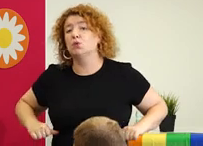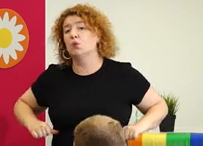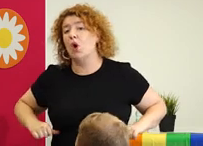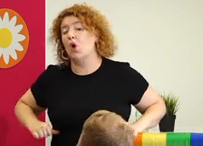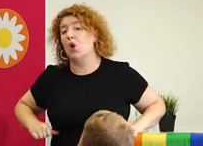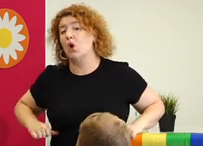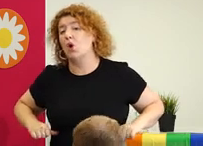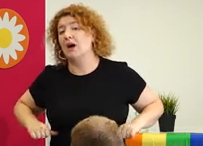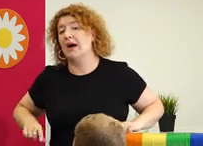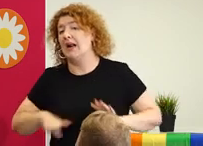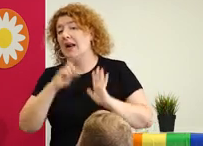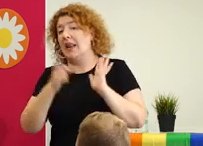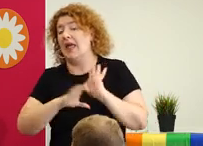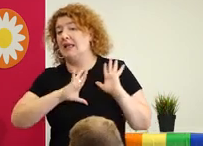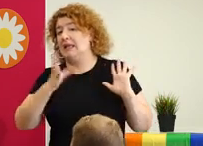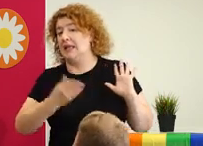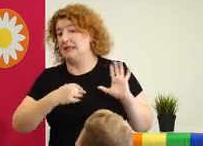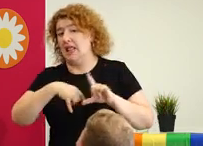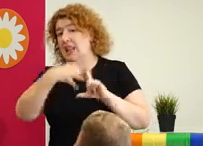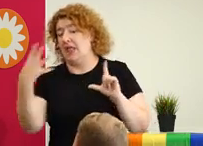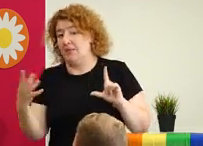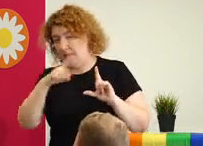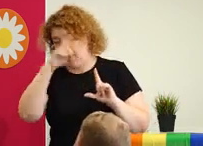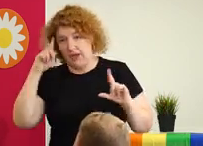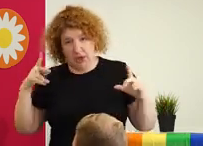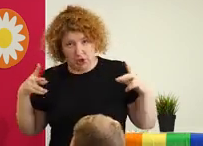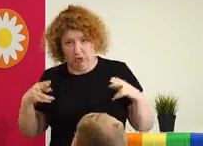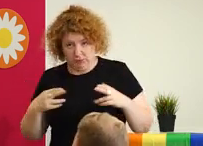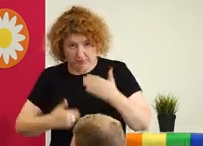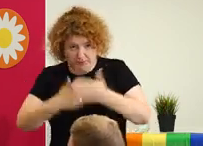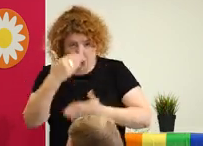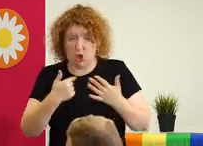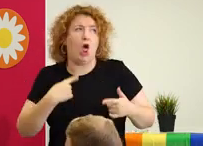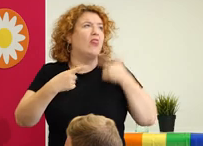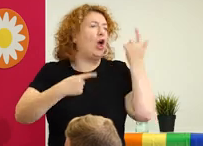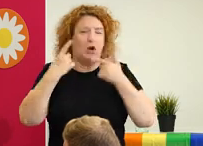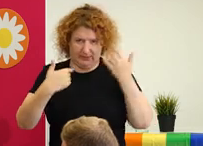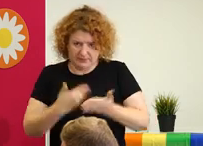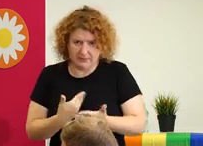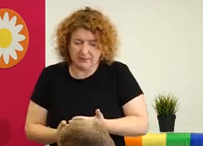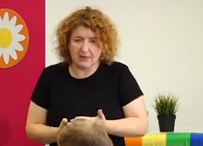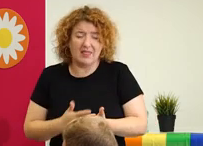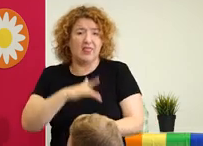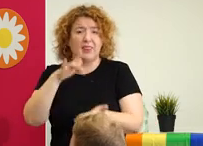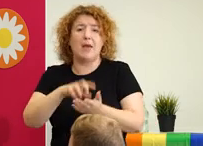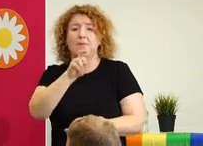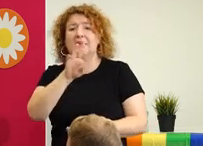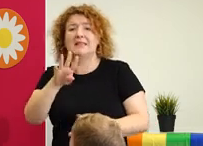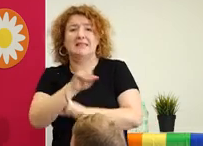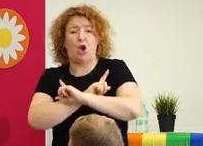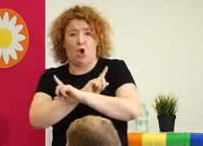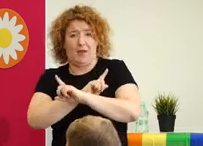del pueblo y otra carta a los diputados de la Asamblea de Madrid, tanto del PSOE como de Más Madrid, porque